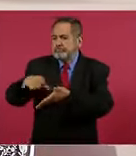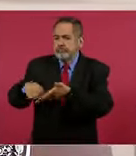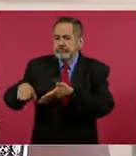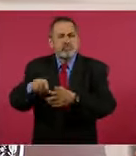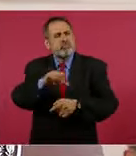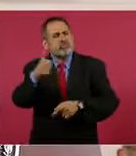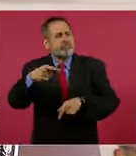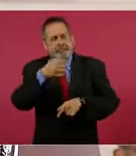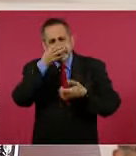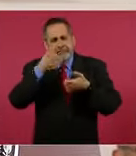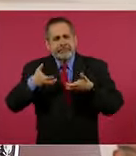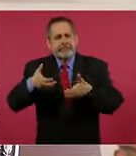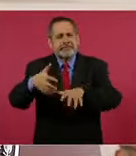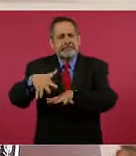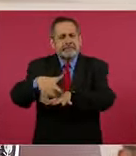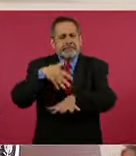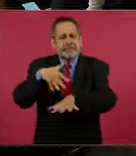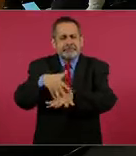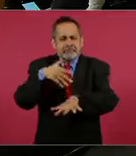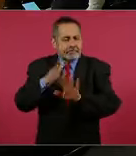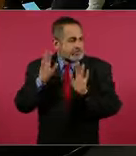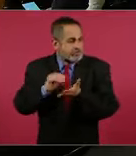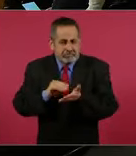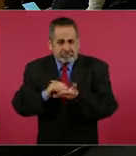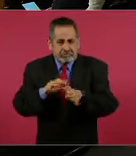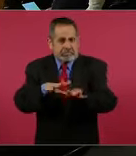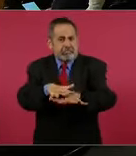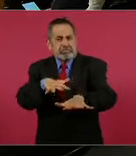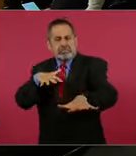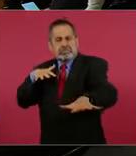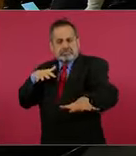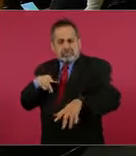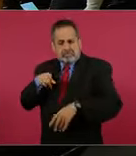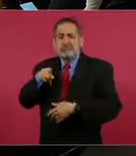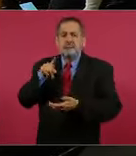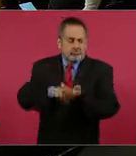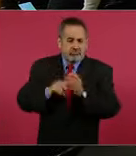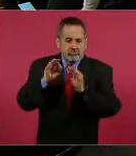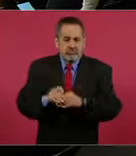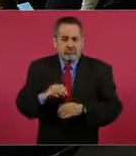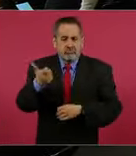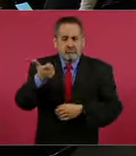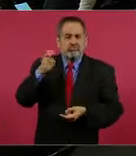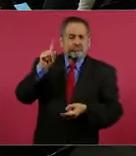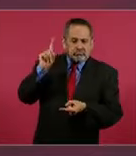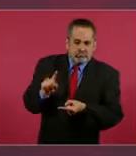Tlalpan, no sé si siga así. Sí, por los precios.